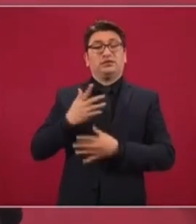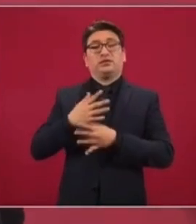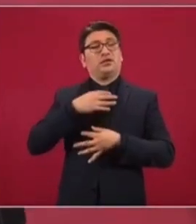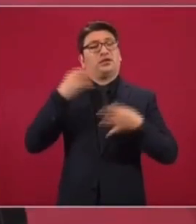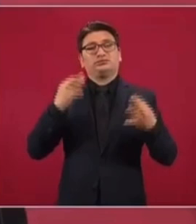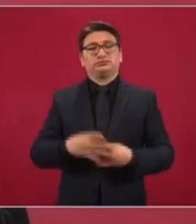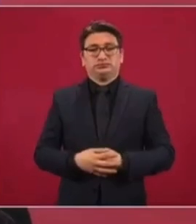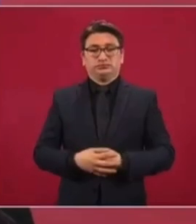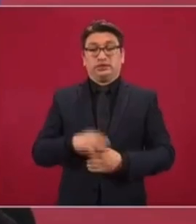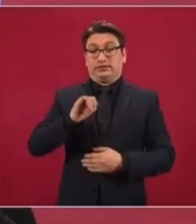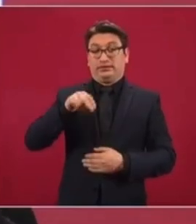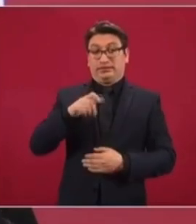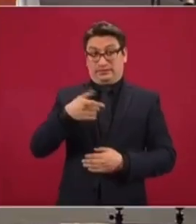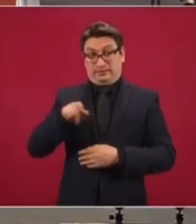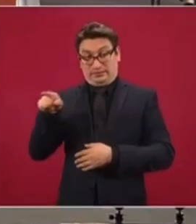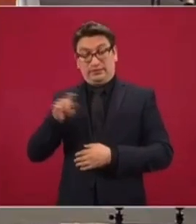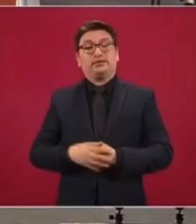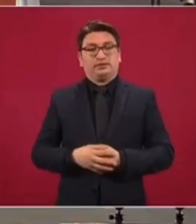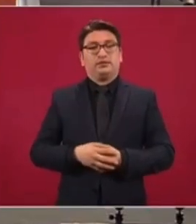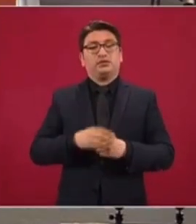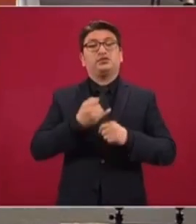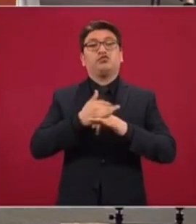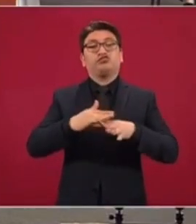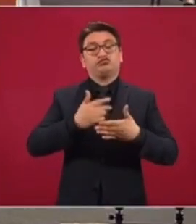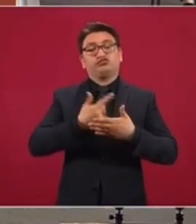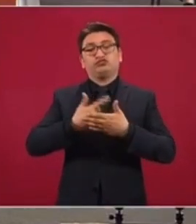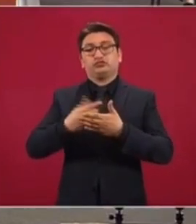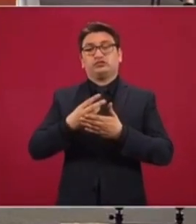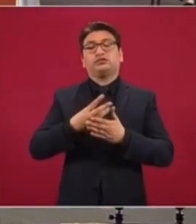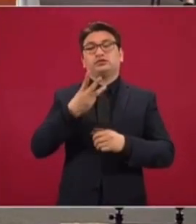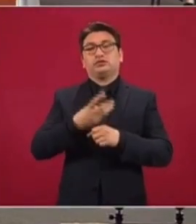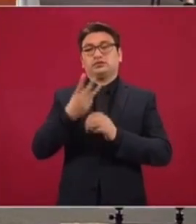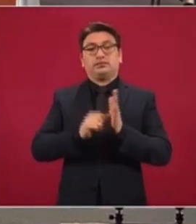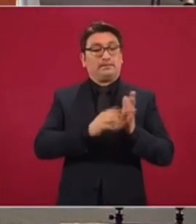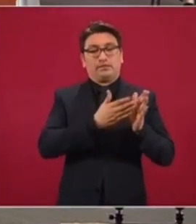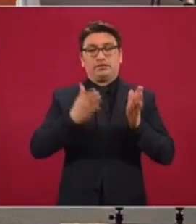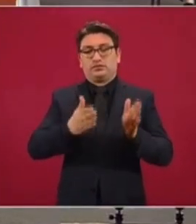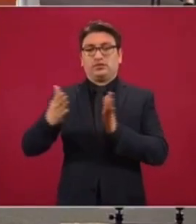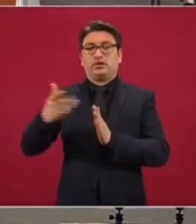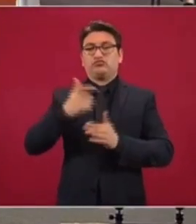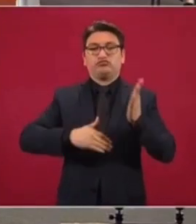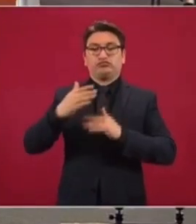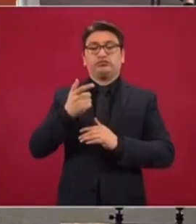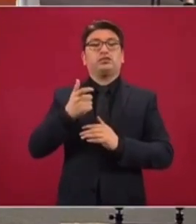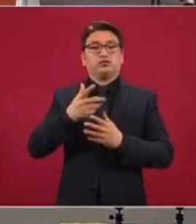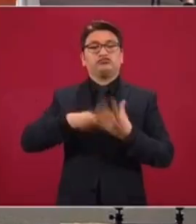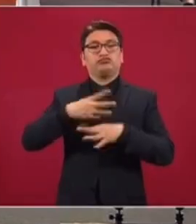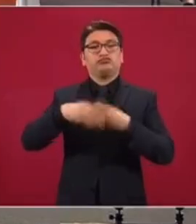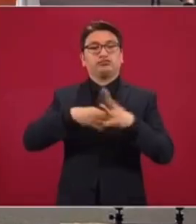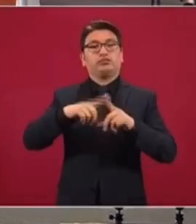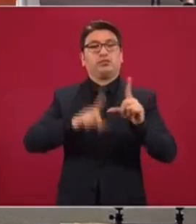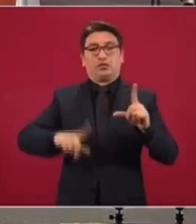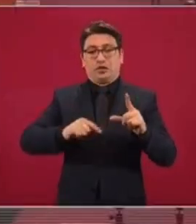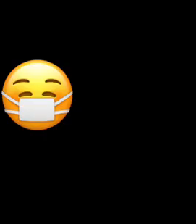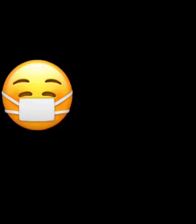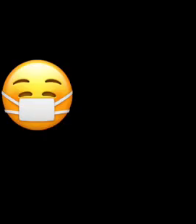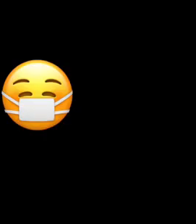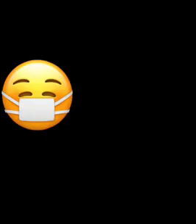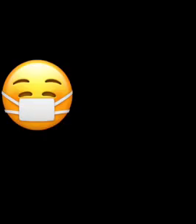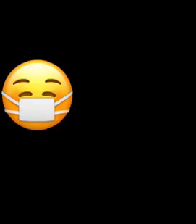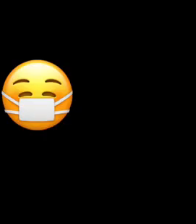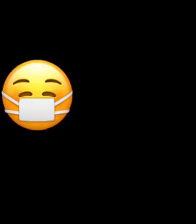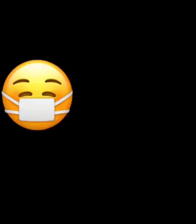conocer el INEGI los resultados del tercer trimestre en cuanto a crecimiento económico en el país. Sí. Y estamos saliendo a ver.